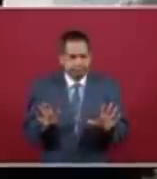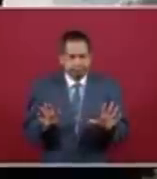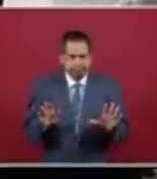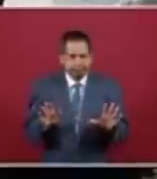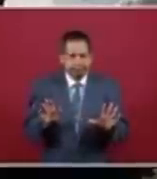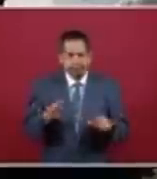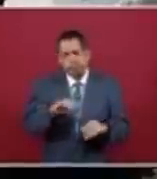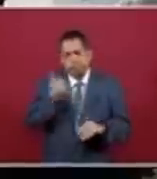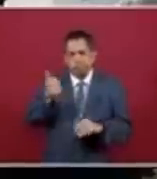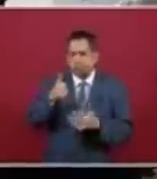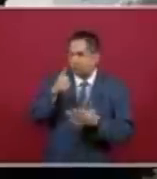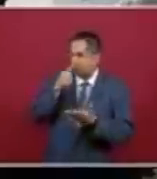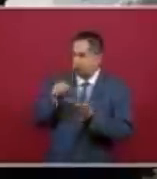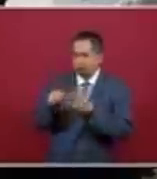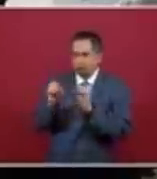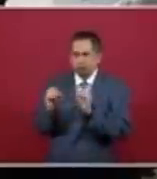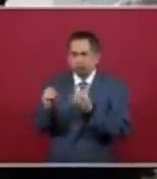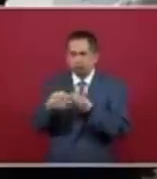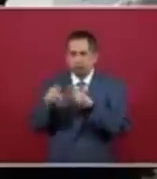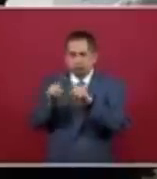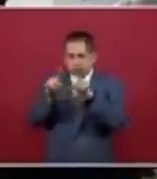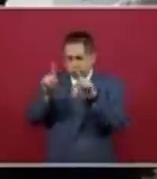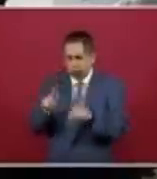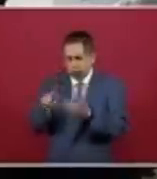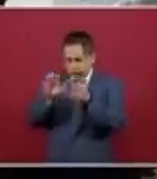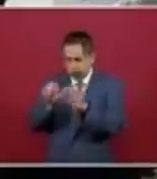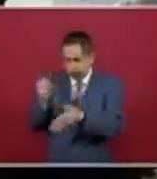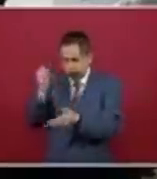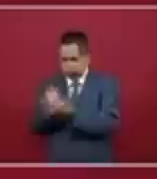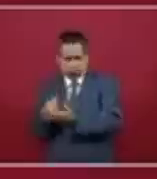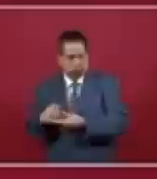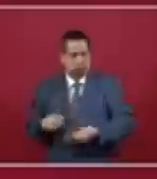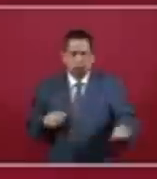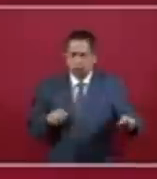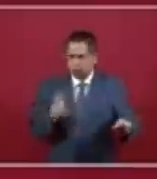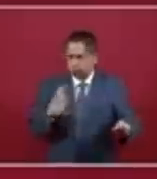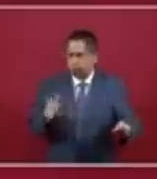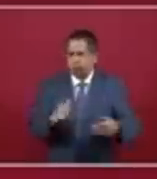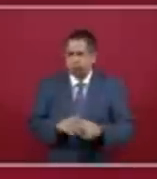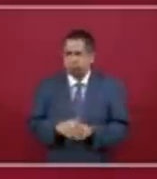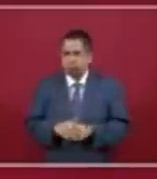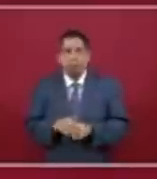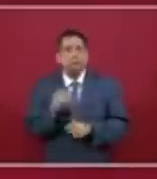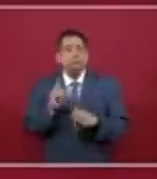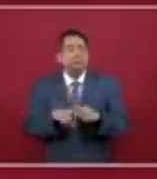un memorándum con este propósito y aplica parejo,